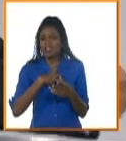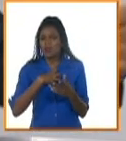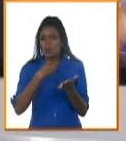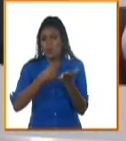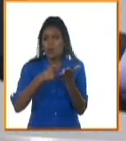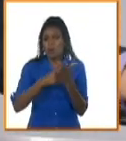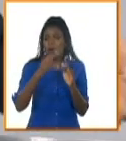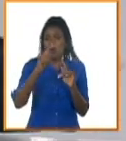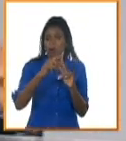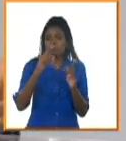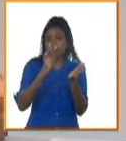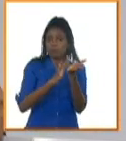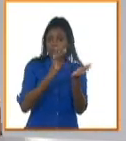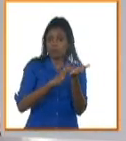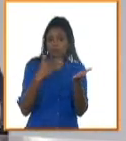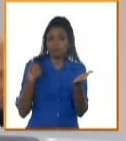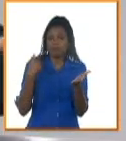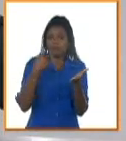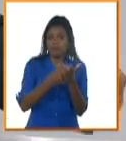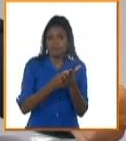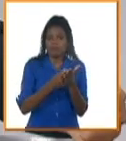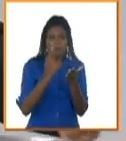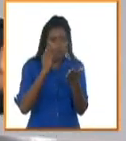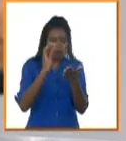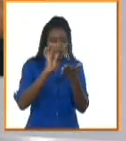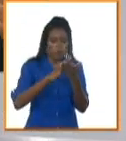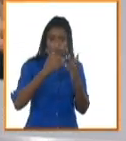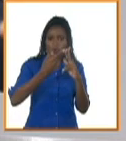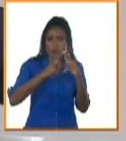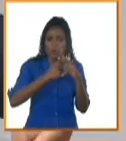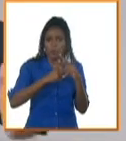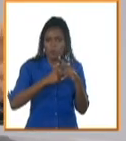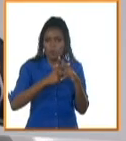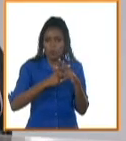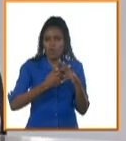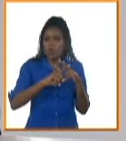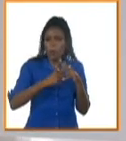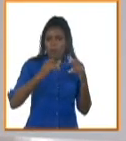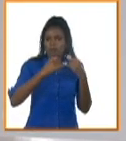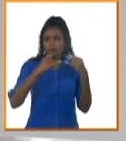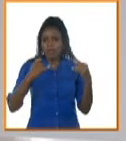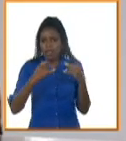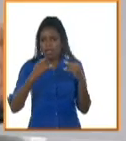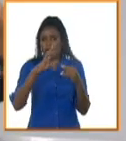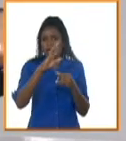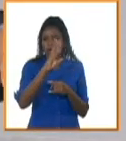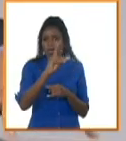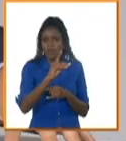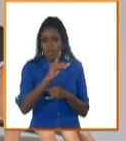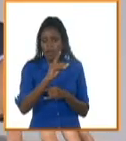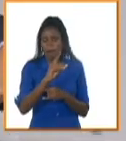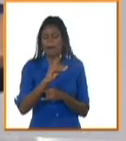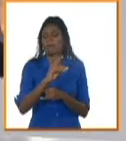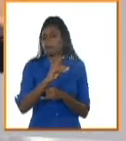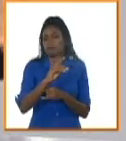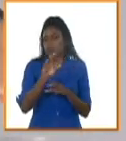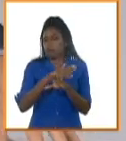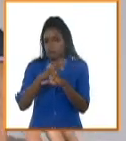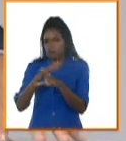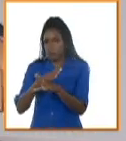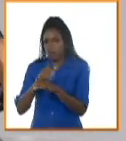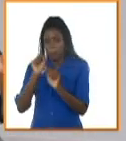electrónicos y Necesita que le vayan a configurar su red su terminal de punto de venta bueno para eso también